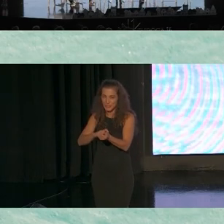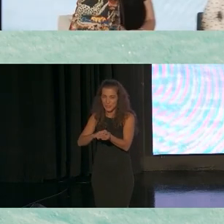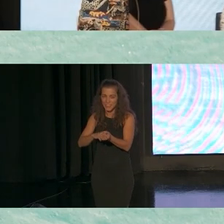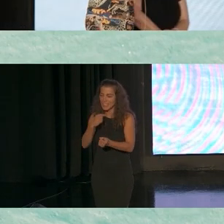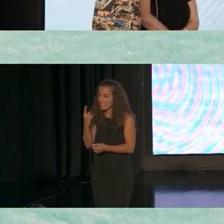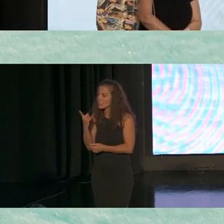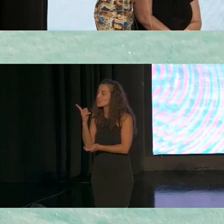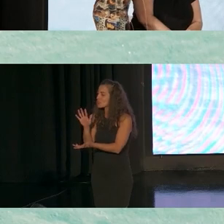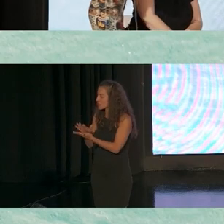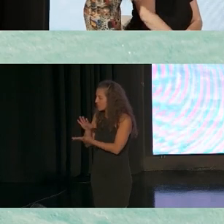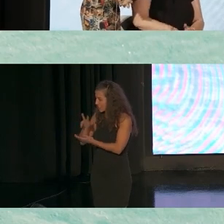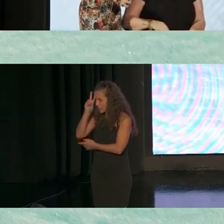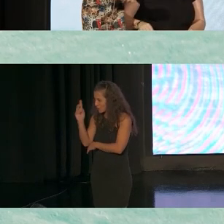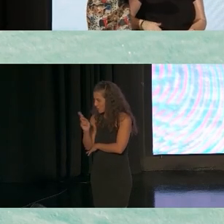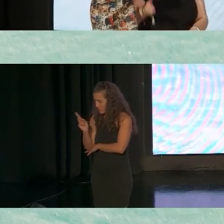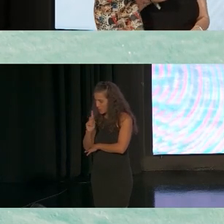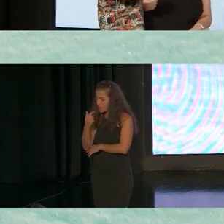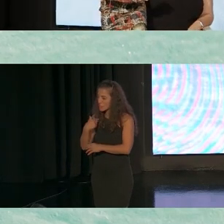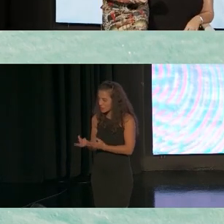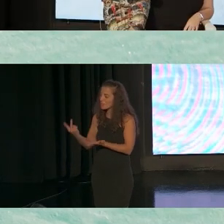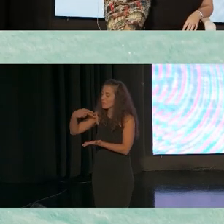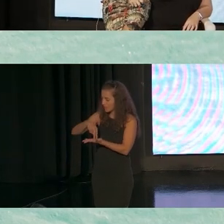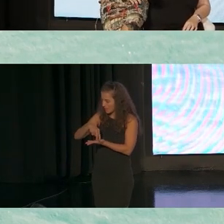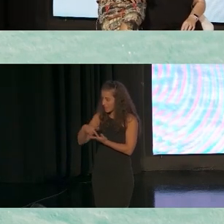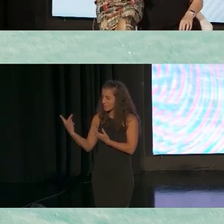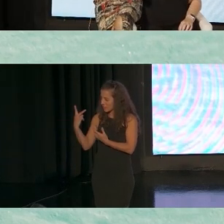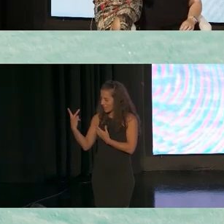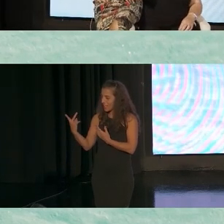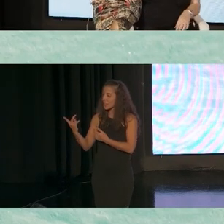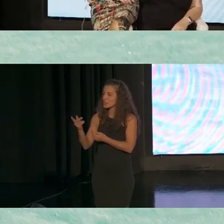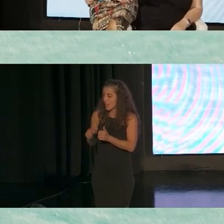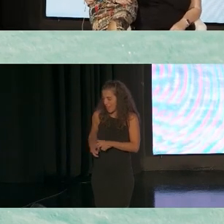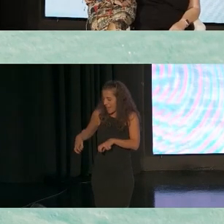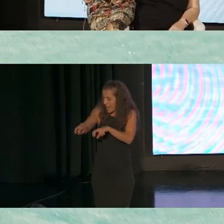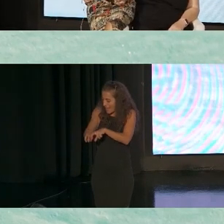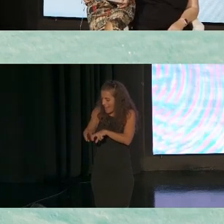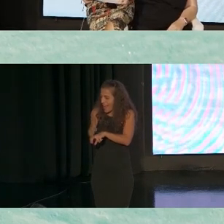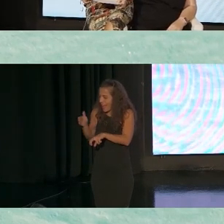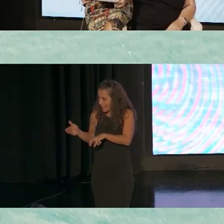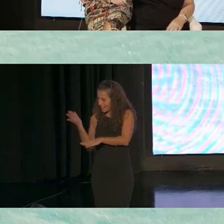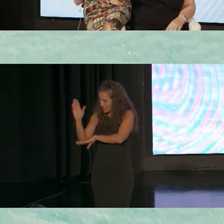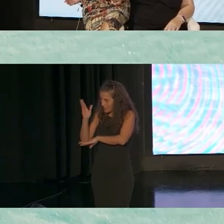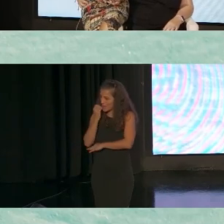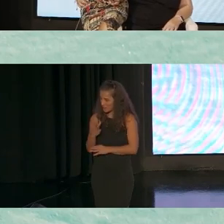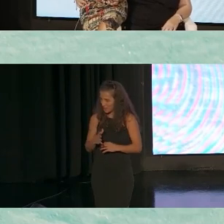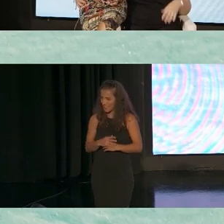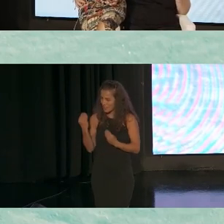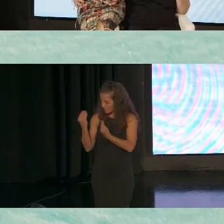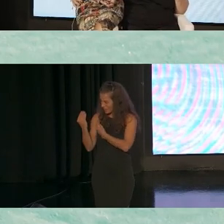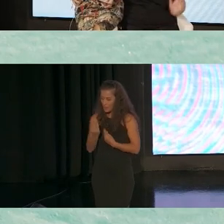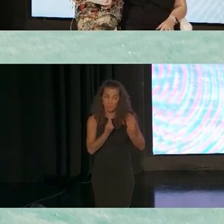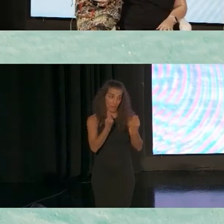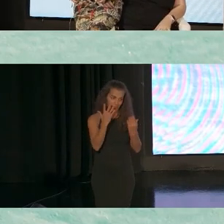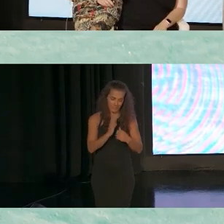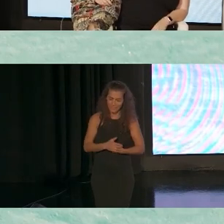dicho no te preocupes que yo me levanto nos arrop un poquito y así nos presentamos bien Mejor verdad mucho